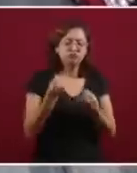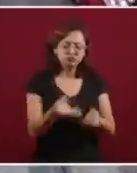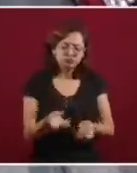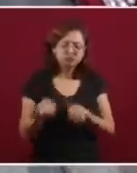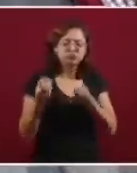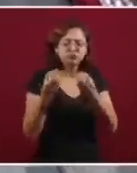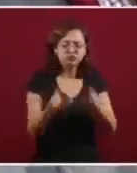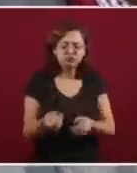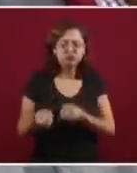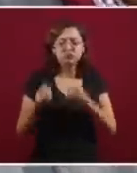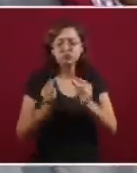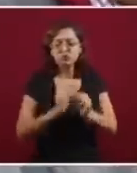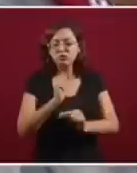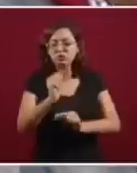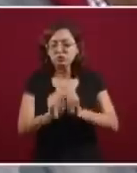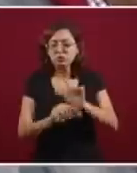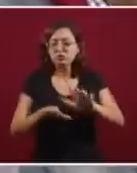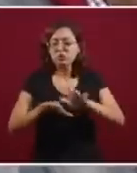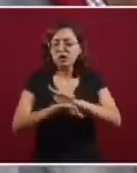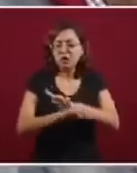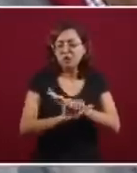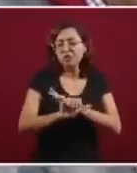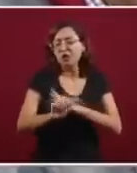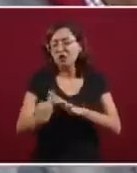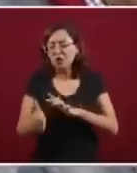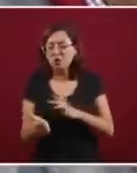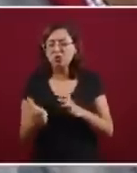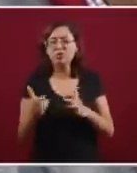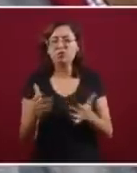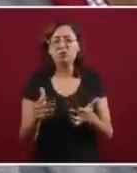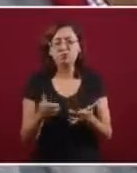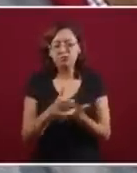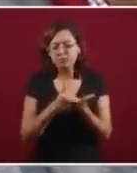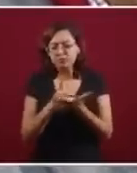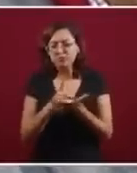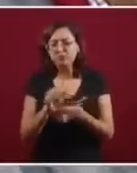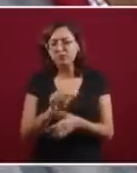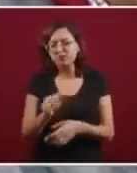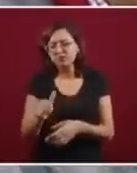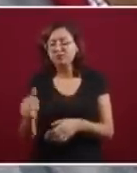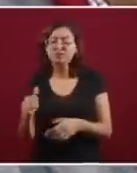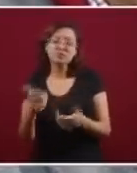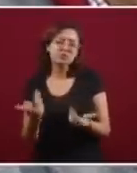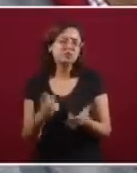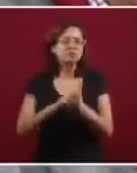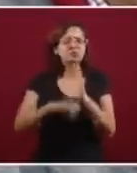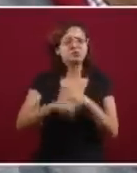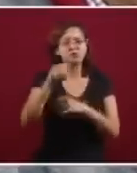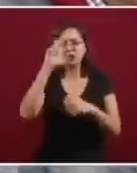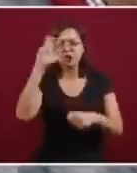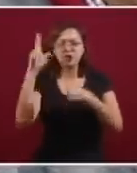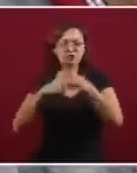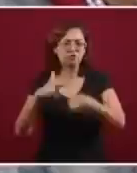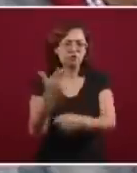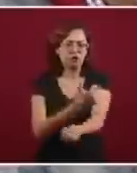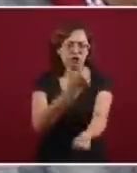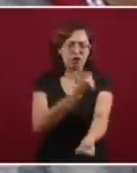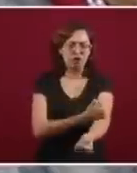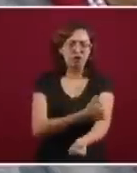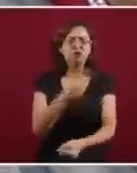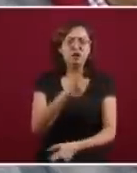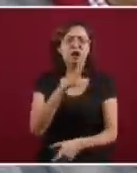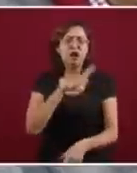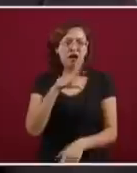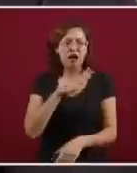no tan dañinas hasta que la persona termina su adicción estoy hablando del caso específico la heroína y muchos países de europa así es como se trata en